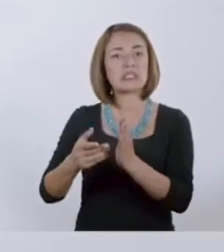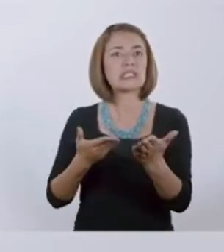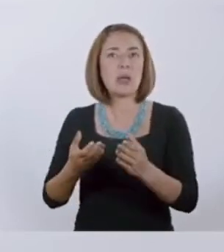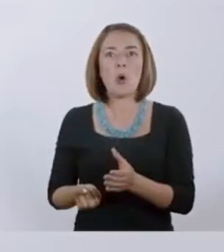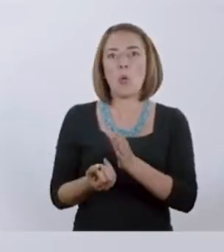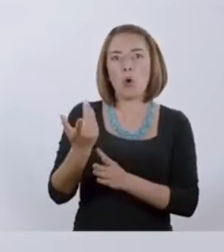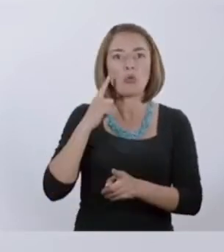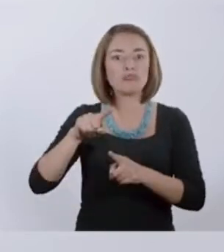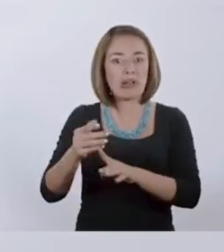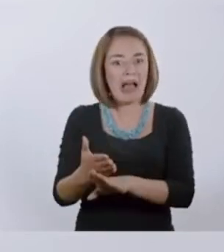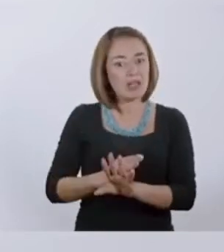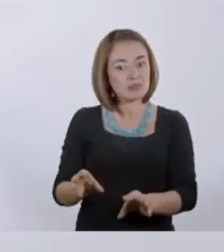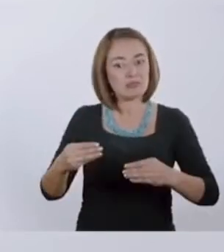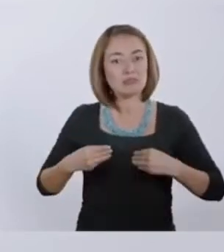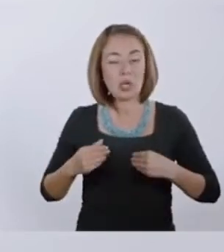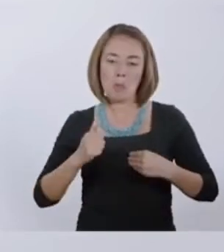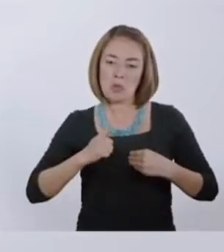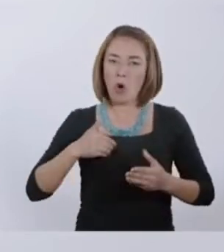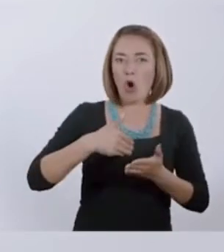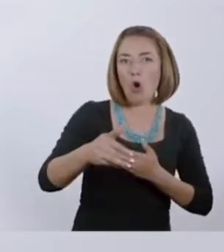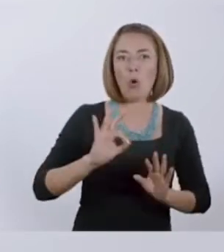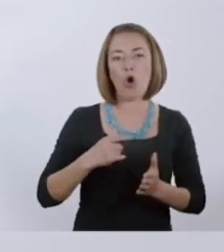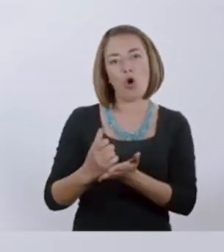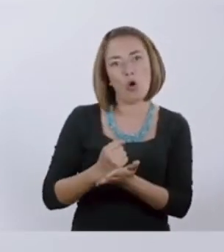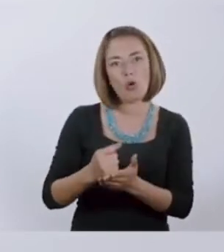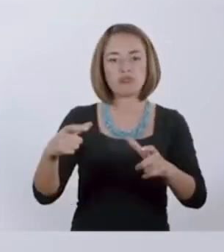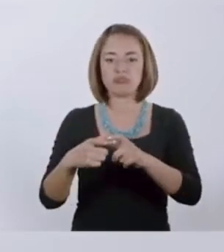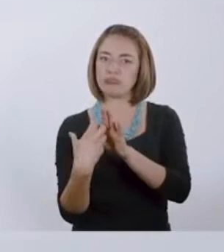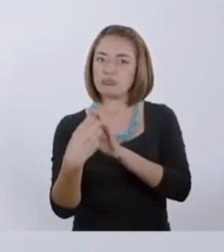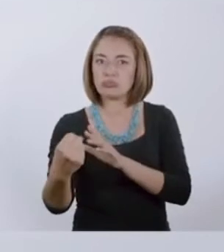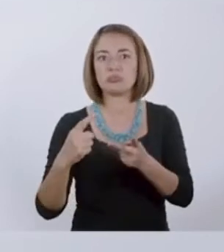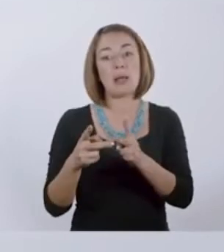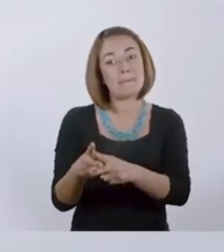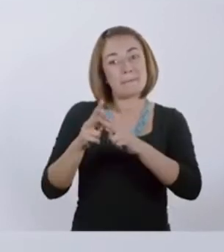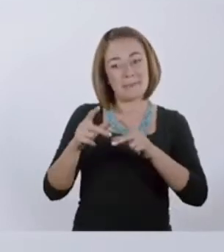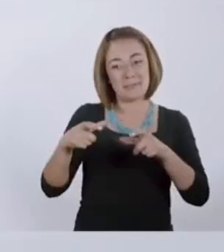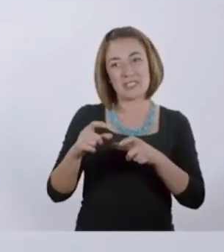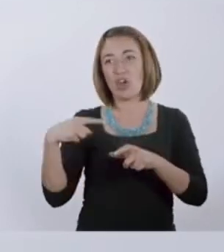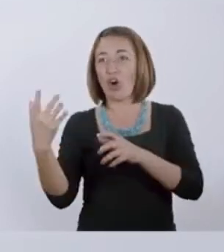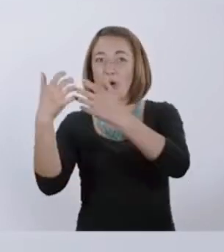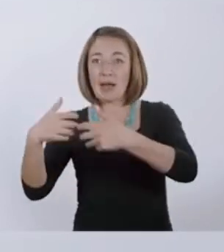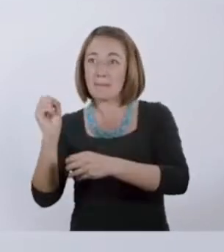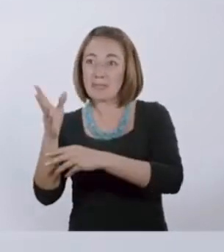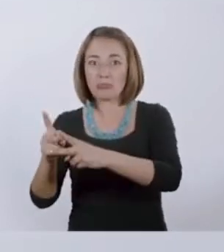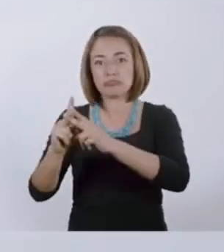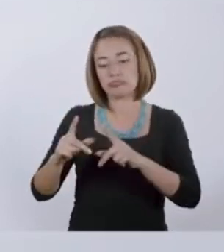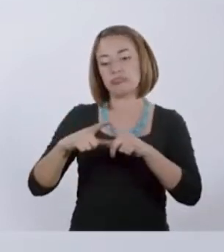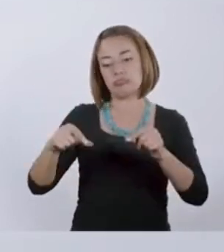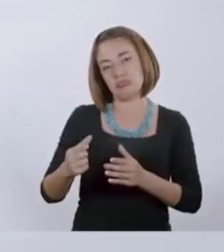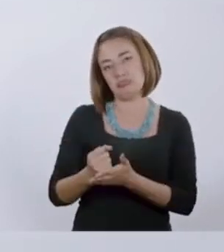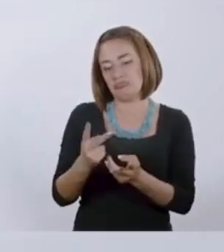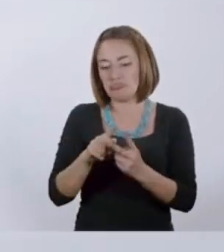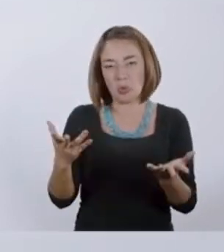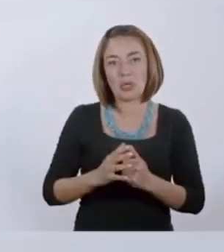pagar por el valor de un bien o servicio adquirido, ya sea con dinero propio, con las tarjetas de débito, o con dinero prestado por otra